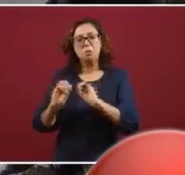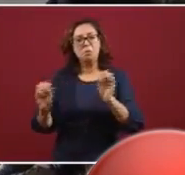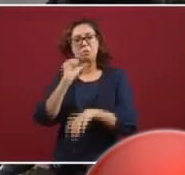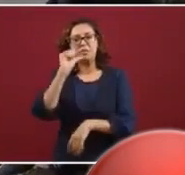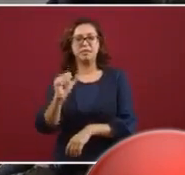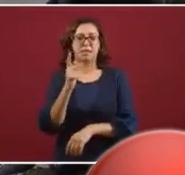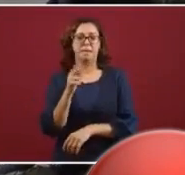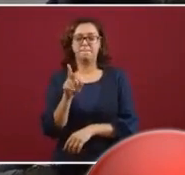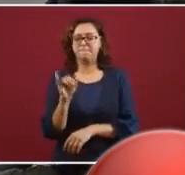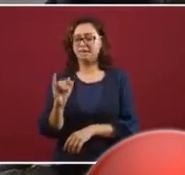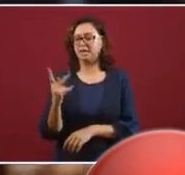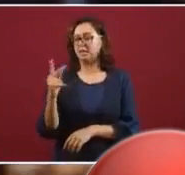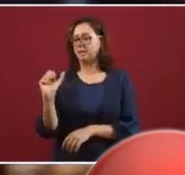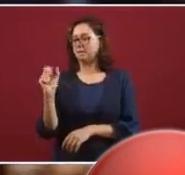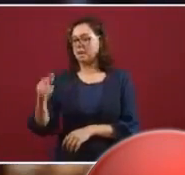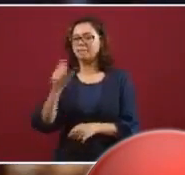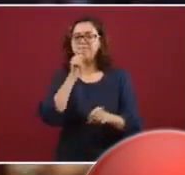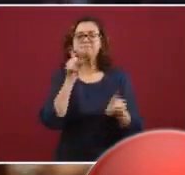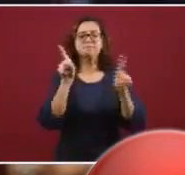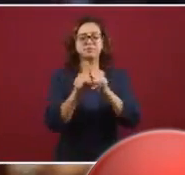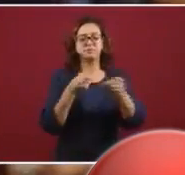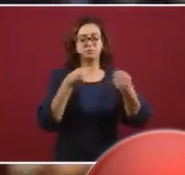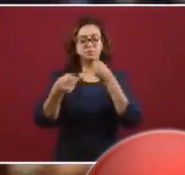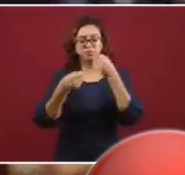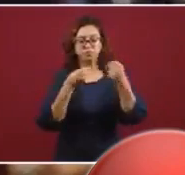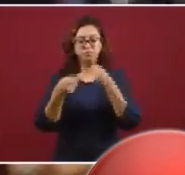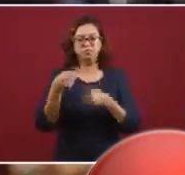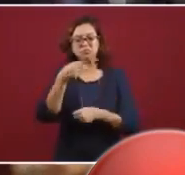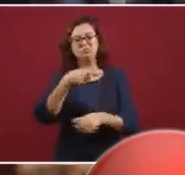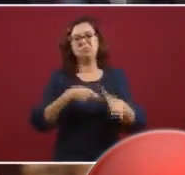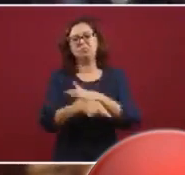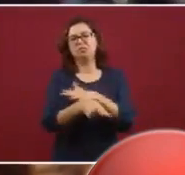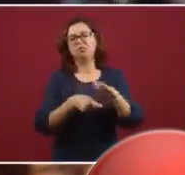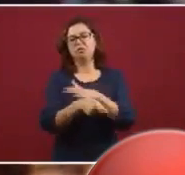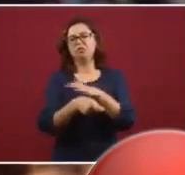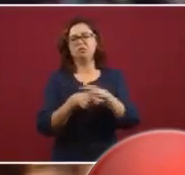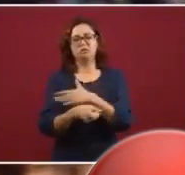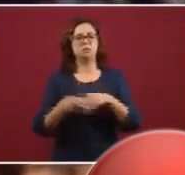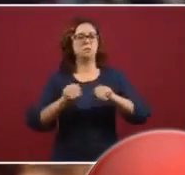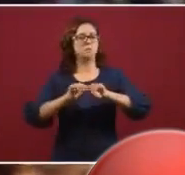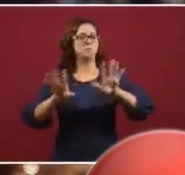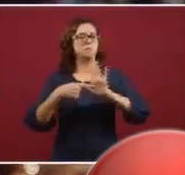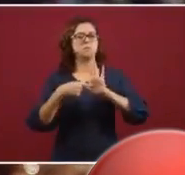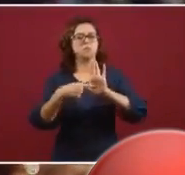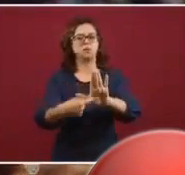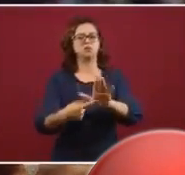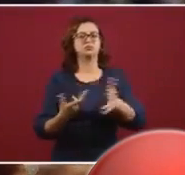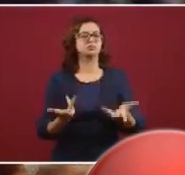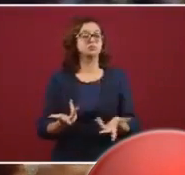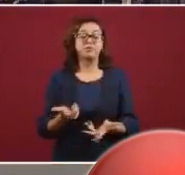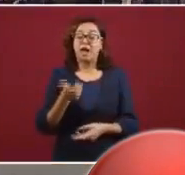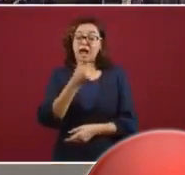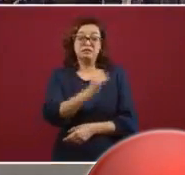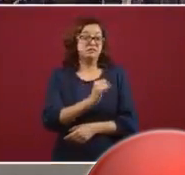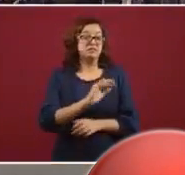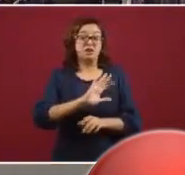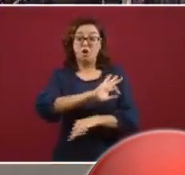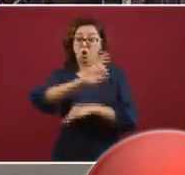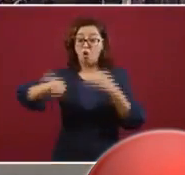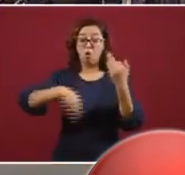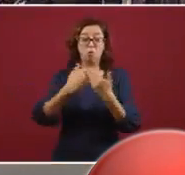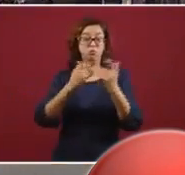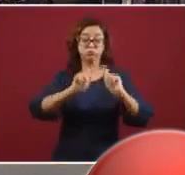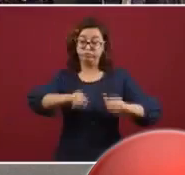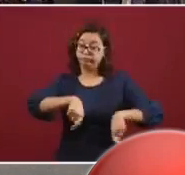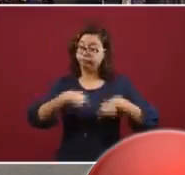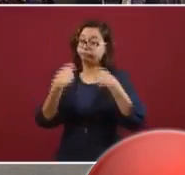reporteros y columnistas que obviamente están más que evidentes. ¿Qué me puede contestar si le tocó bailar con la